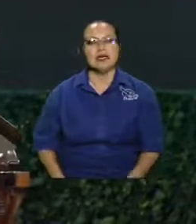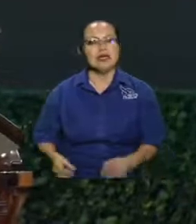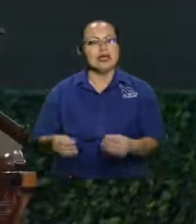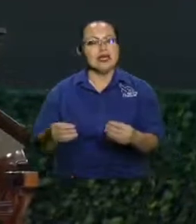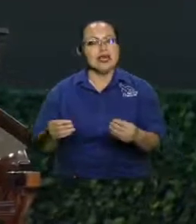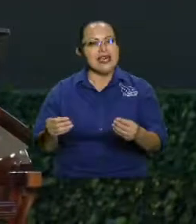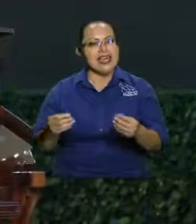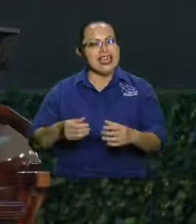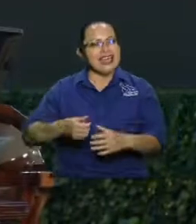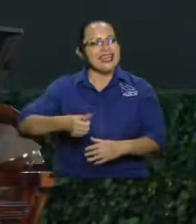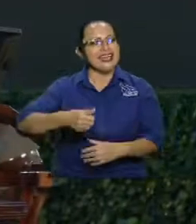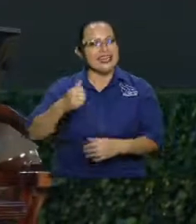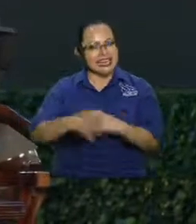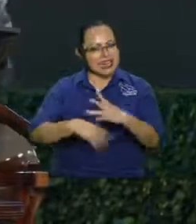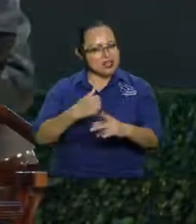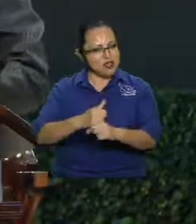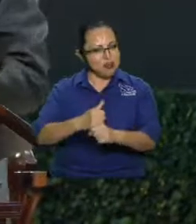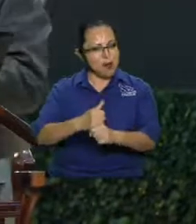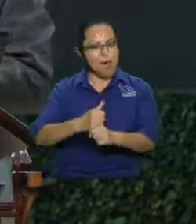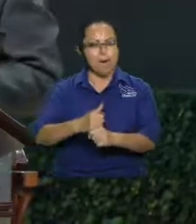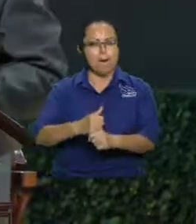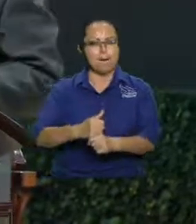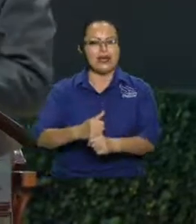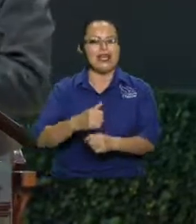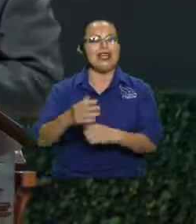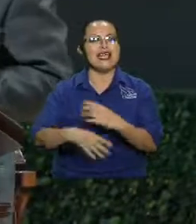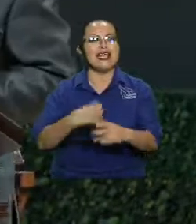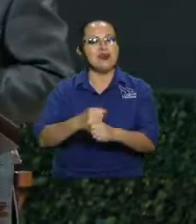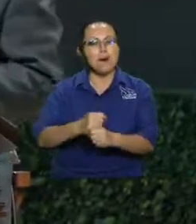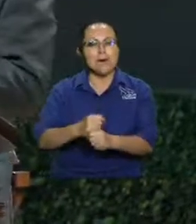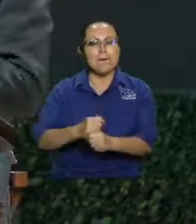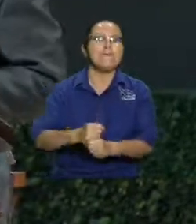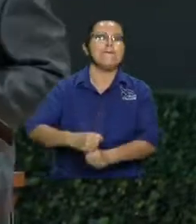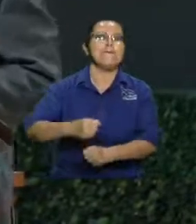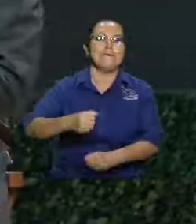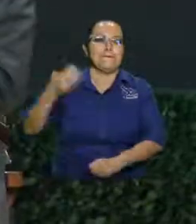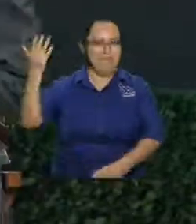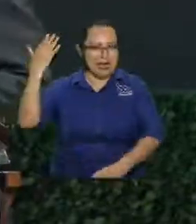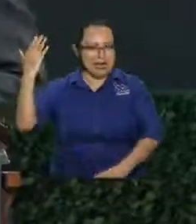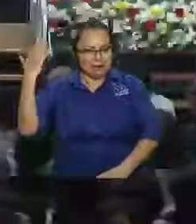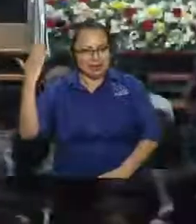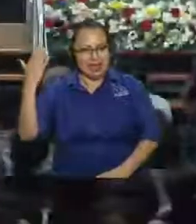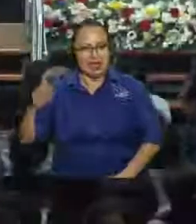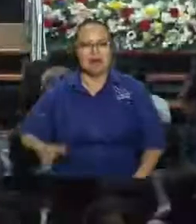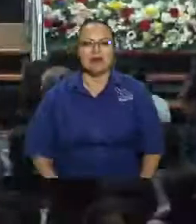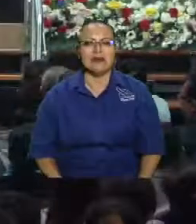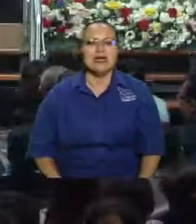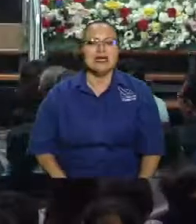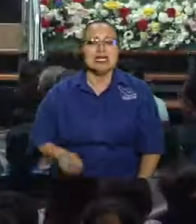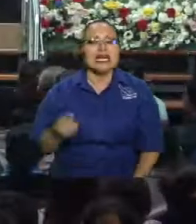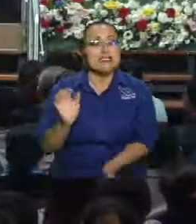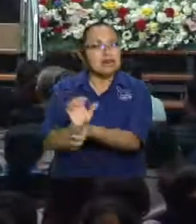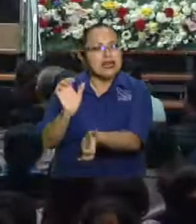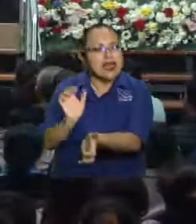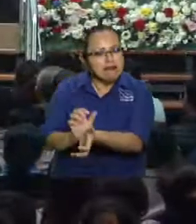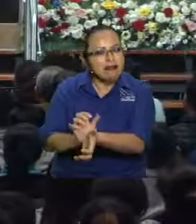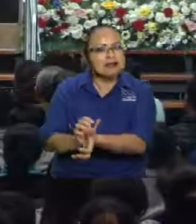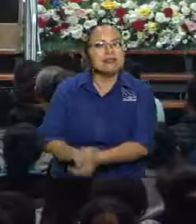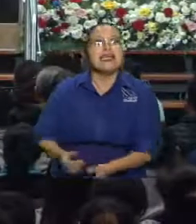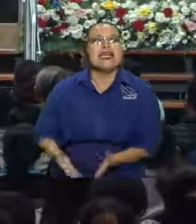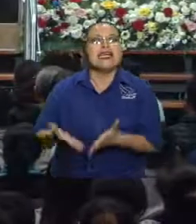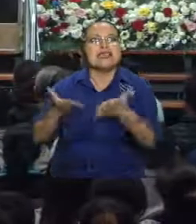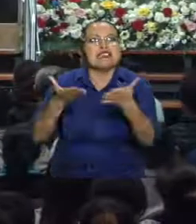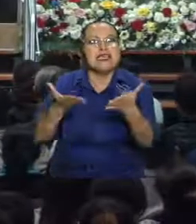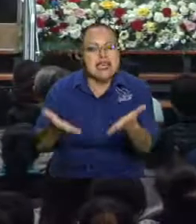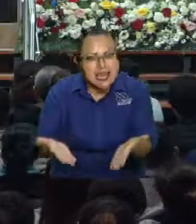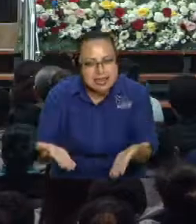Un montón de gente donde usted estuvo comprando todo el año pasado, panadería, tienda, zapatería, barbería, usted